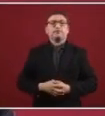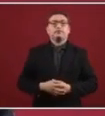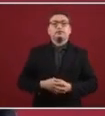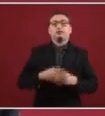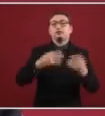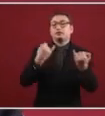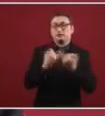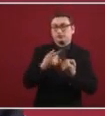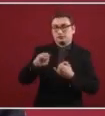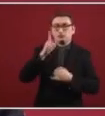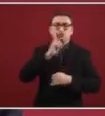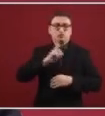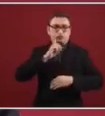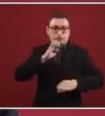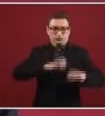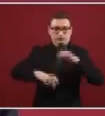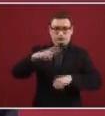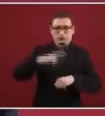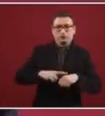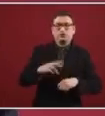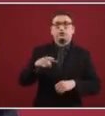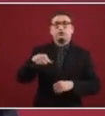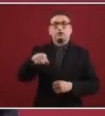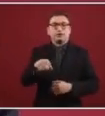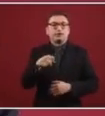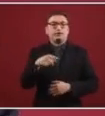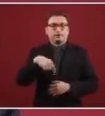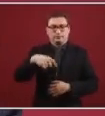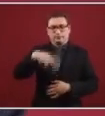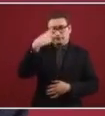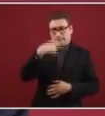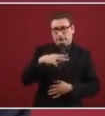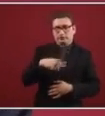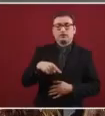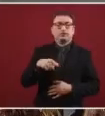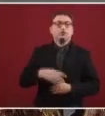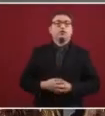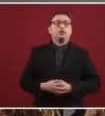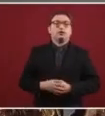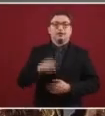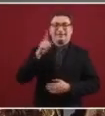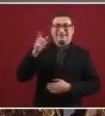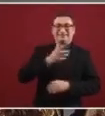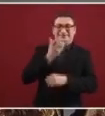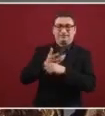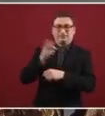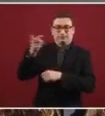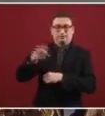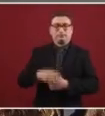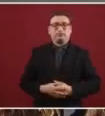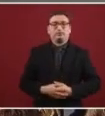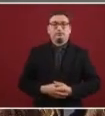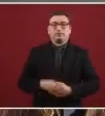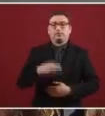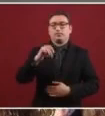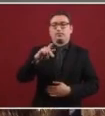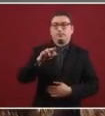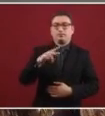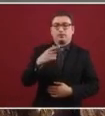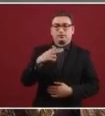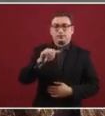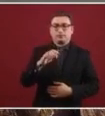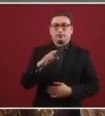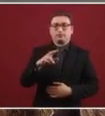la embajadora de México en Estados Unidos, Marta